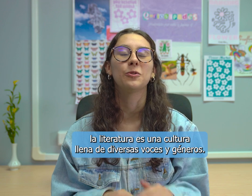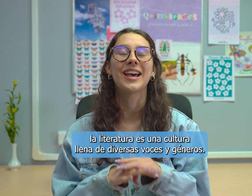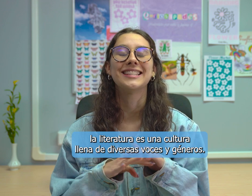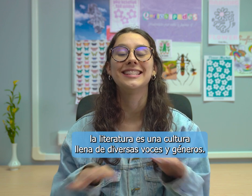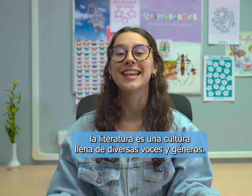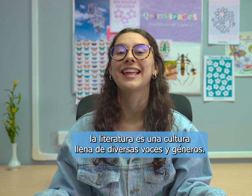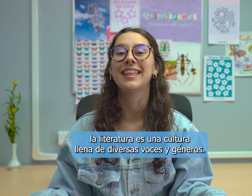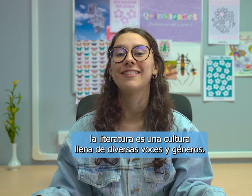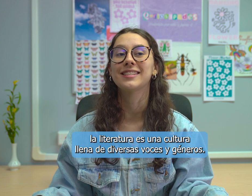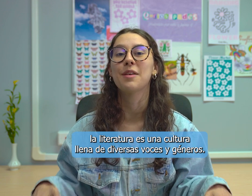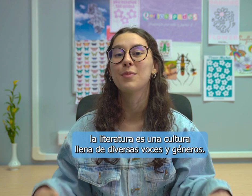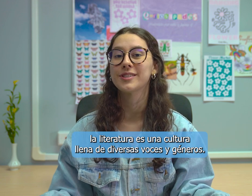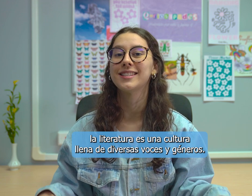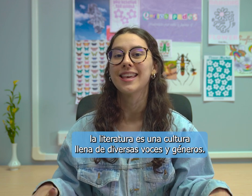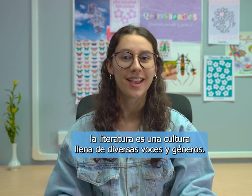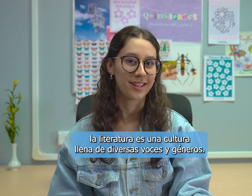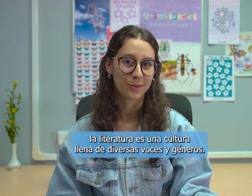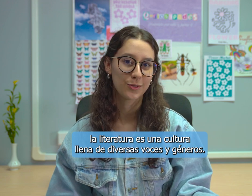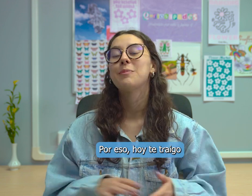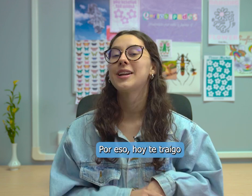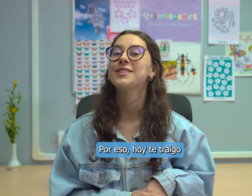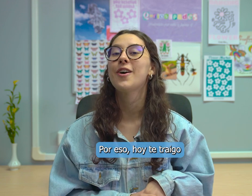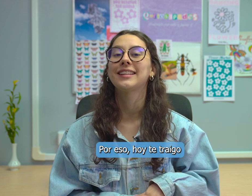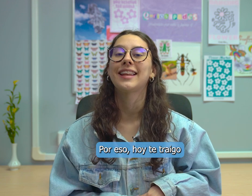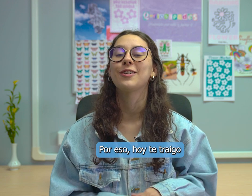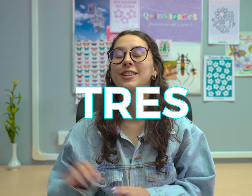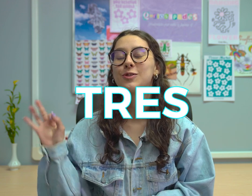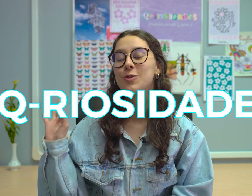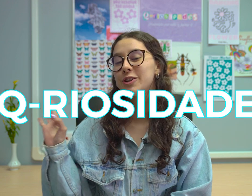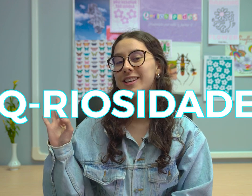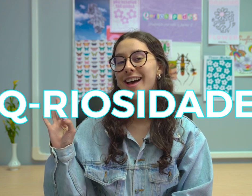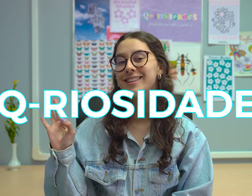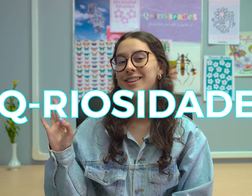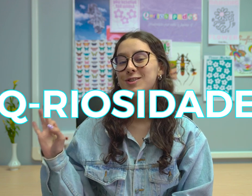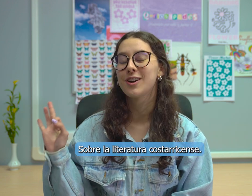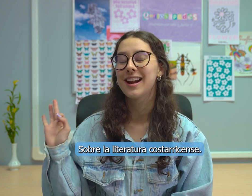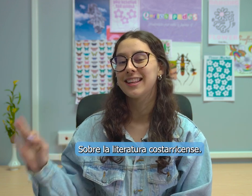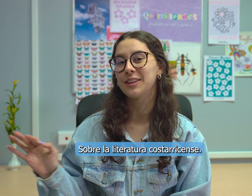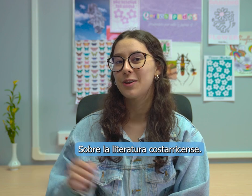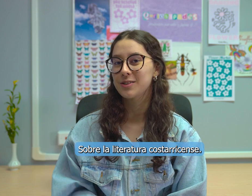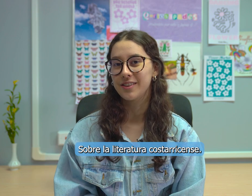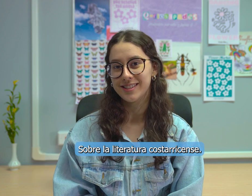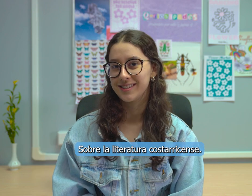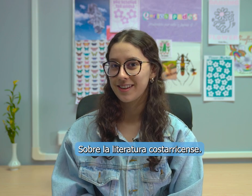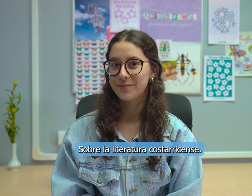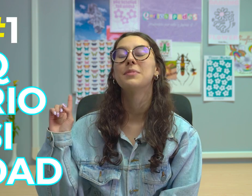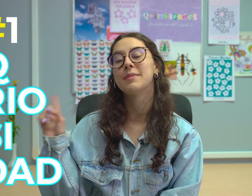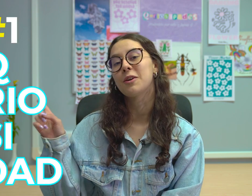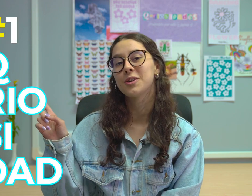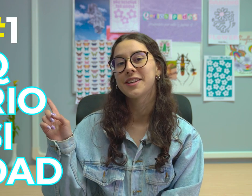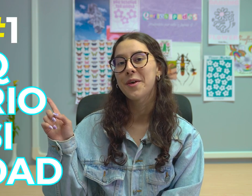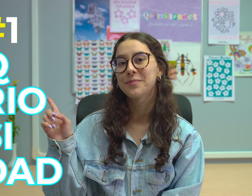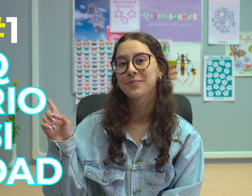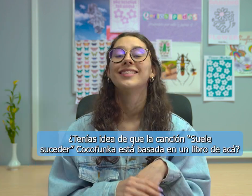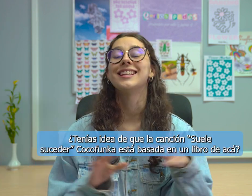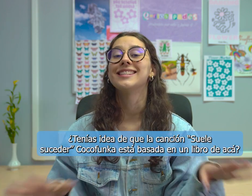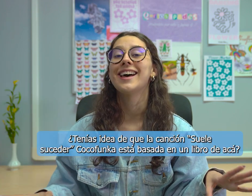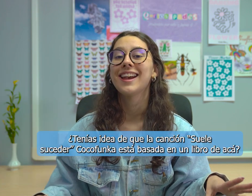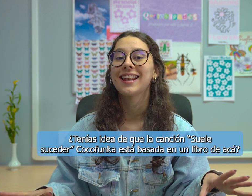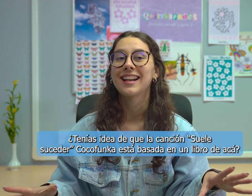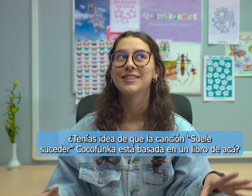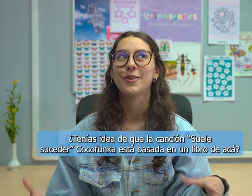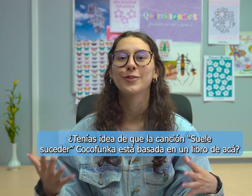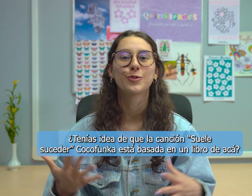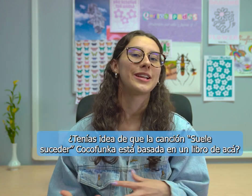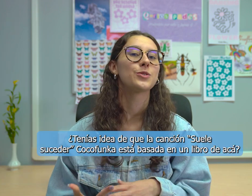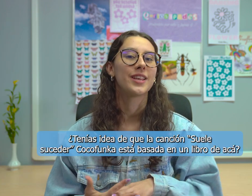es una cultura llena de diversas voces y géneros. Por eso, hoy te traigo tres curiosidades sobre la literatura costarricense. Primera curiosidad. ¿Tenías idea